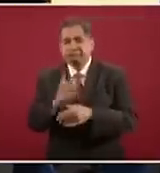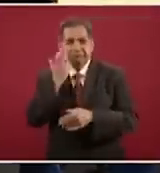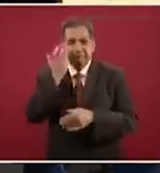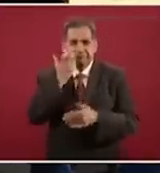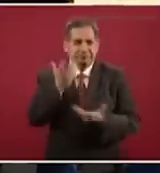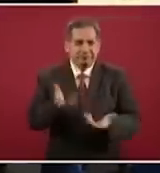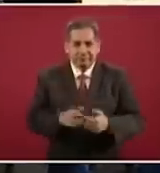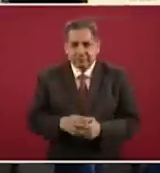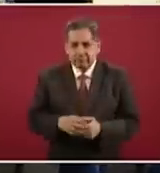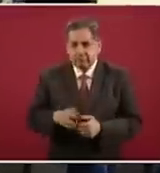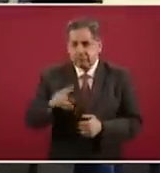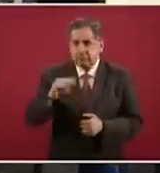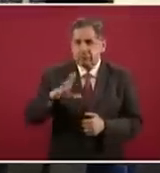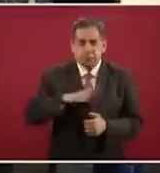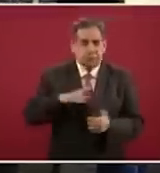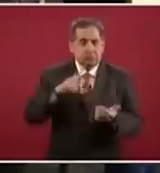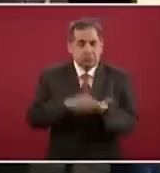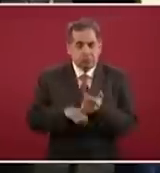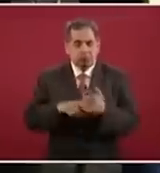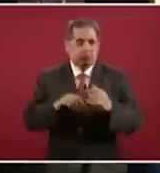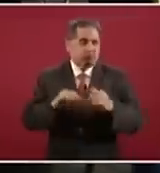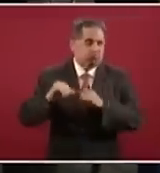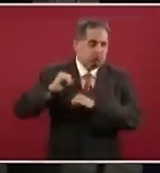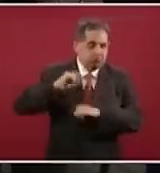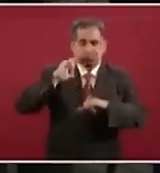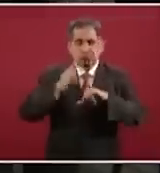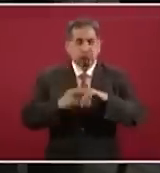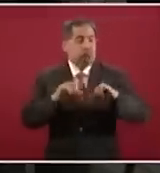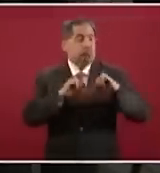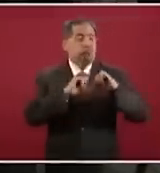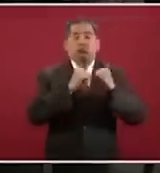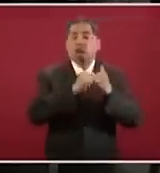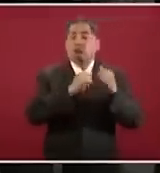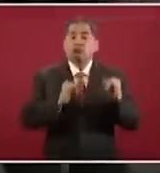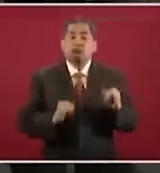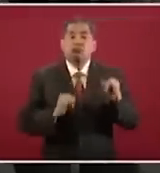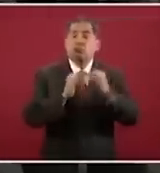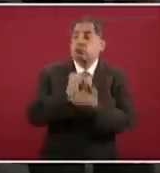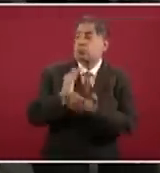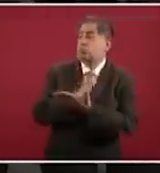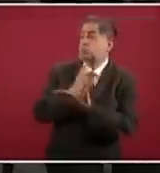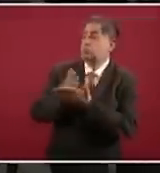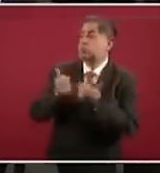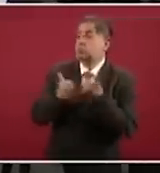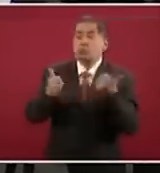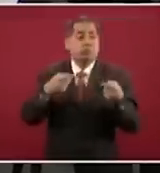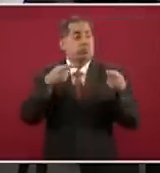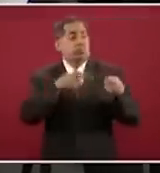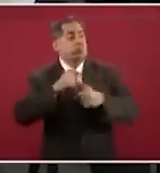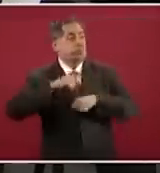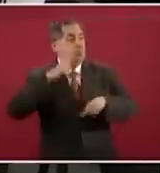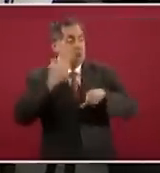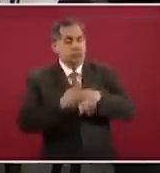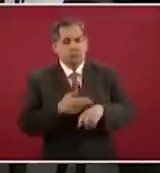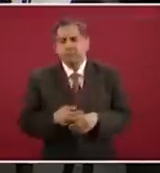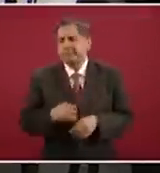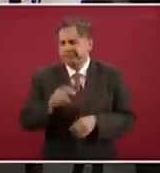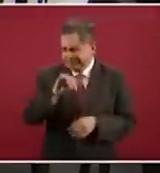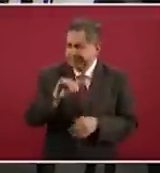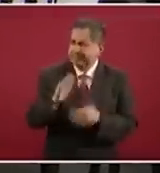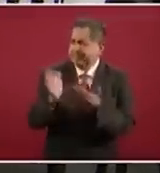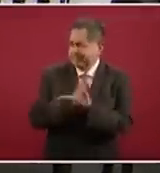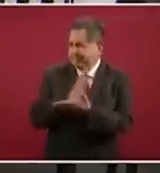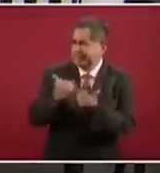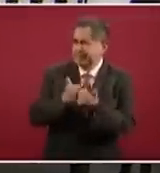Se creaban los organismos supuestamente independientes. Y sí, eran independientes